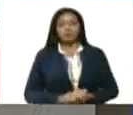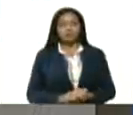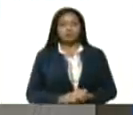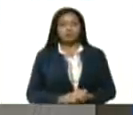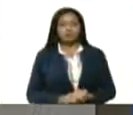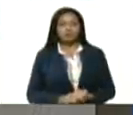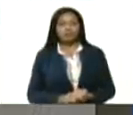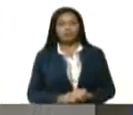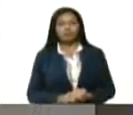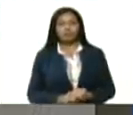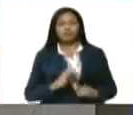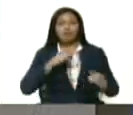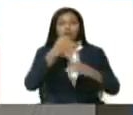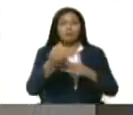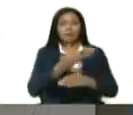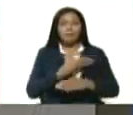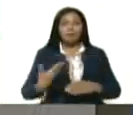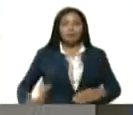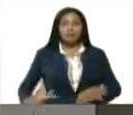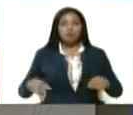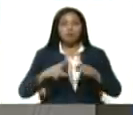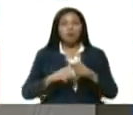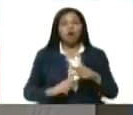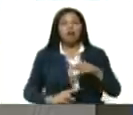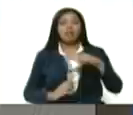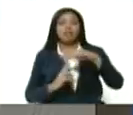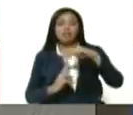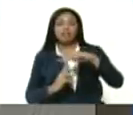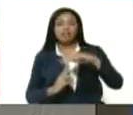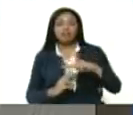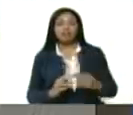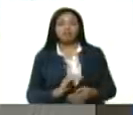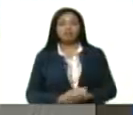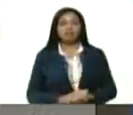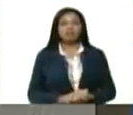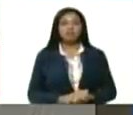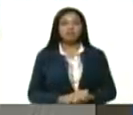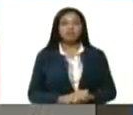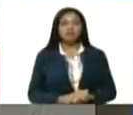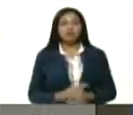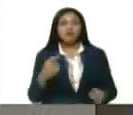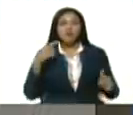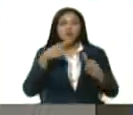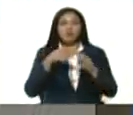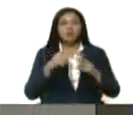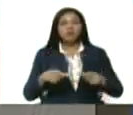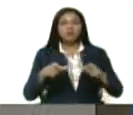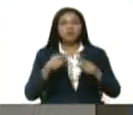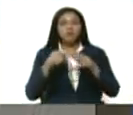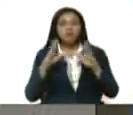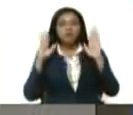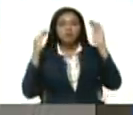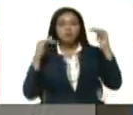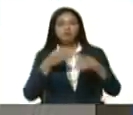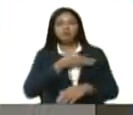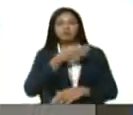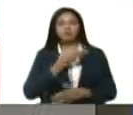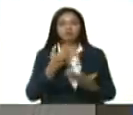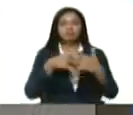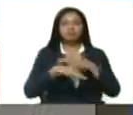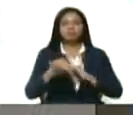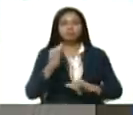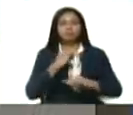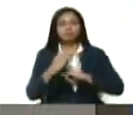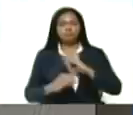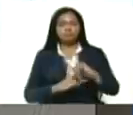plan que el presidente denominó el plan Táchira, fue abordada en el punto de atención social integral, se le realizó